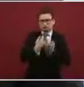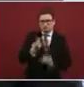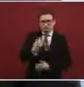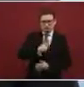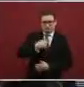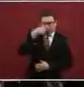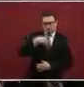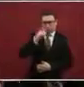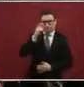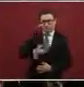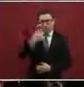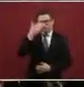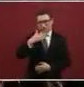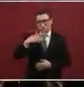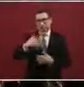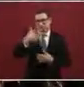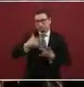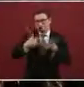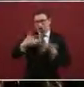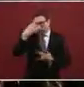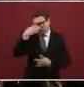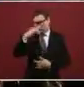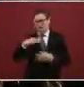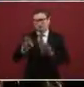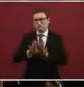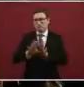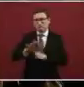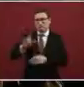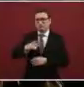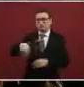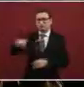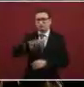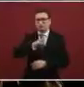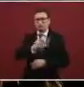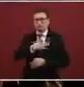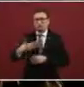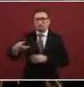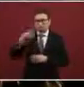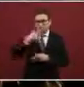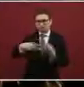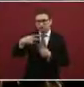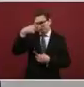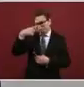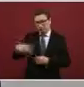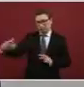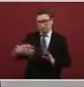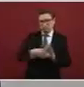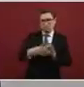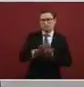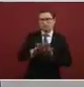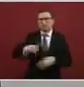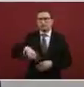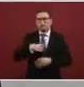la experiencia del exilio español pasó a formar parte de la identidad de todos los que somos progresistas en México, que por fortuna somos